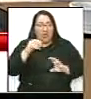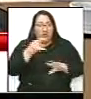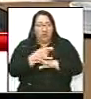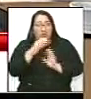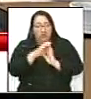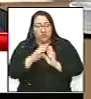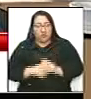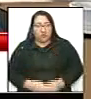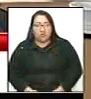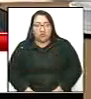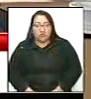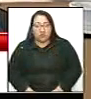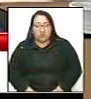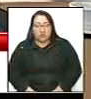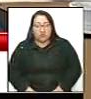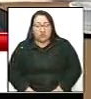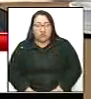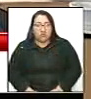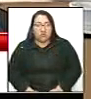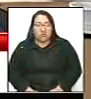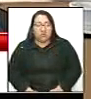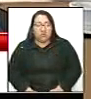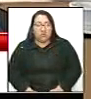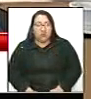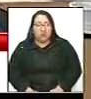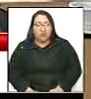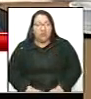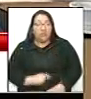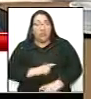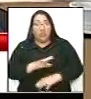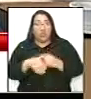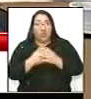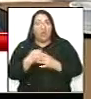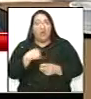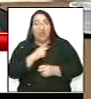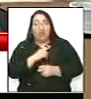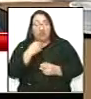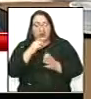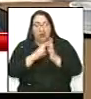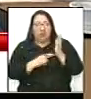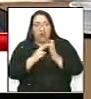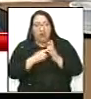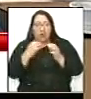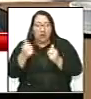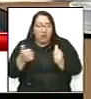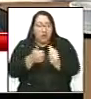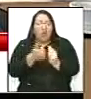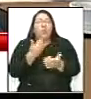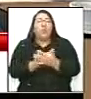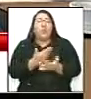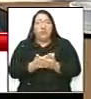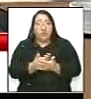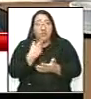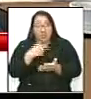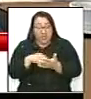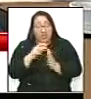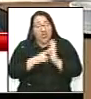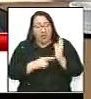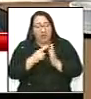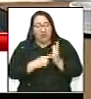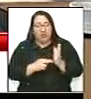constitucional. Toda denuncia, dice el reglamento, tiene que estar escoltada en hechos. Así lo dice el